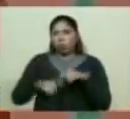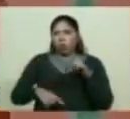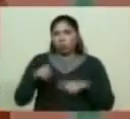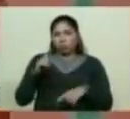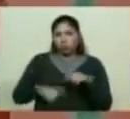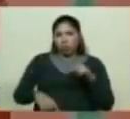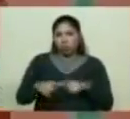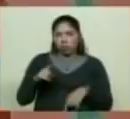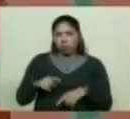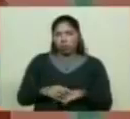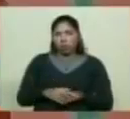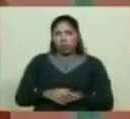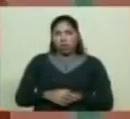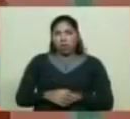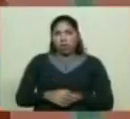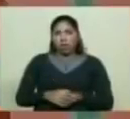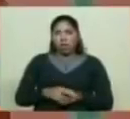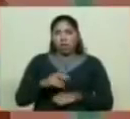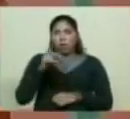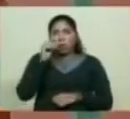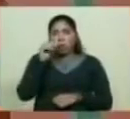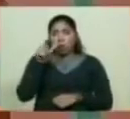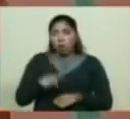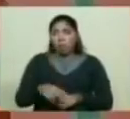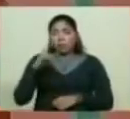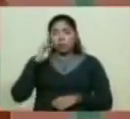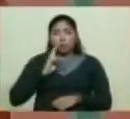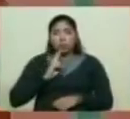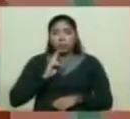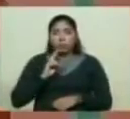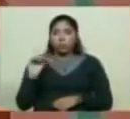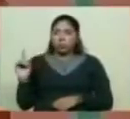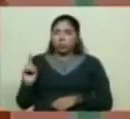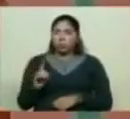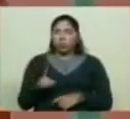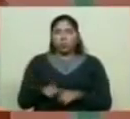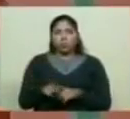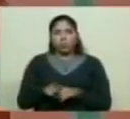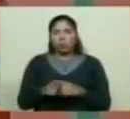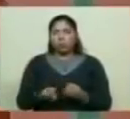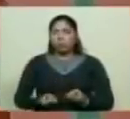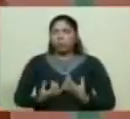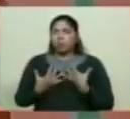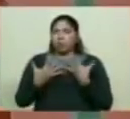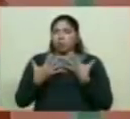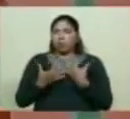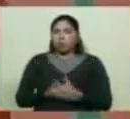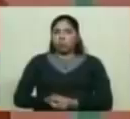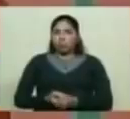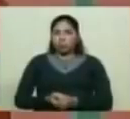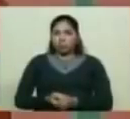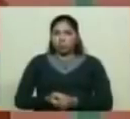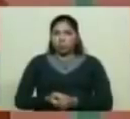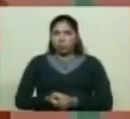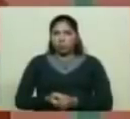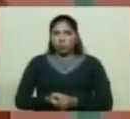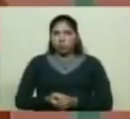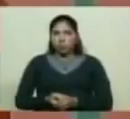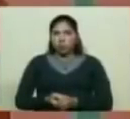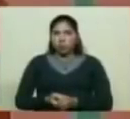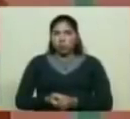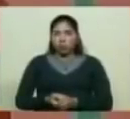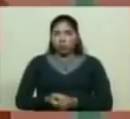cosas de libertador se inspiró en muchas cosas pero aquí sus decretos sus cartas son el fundamento